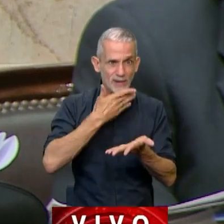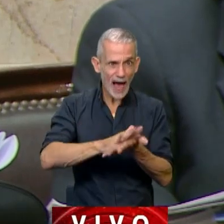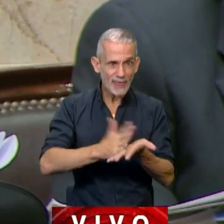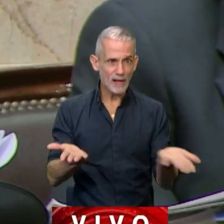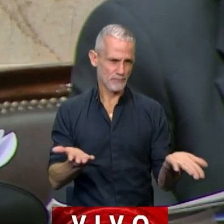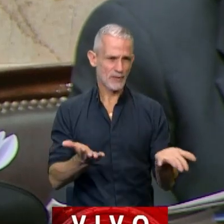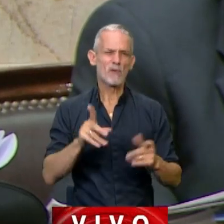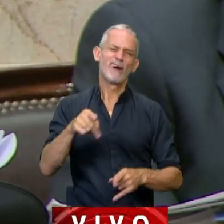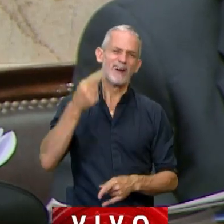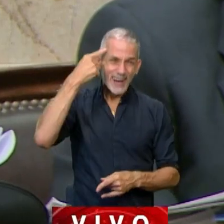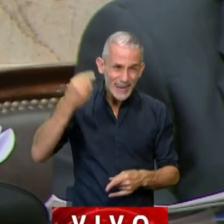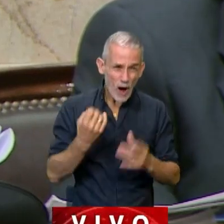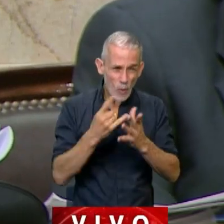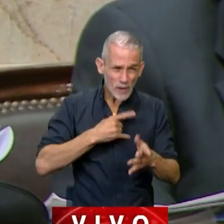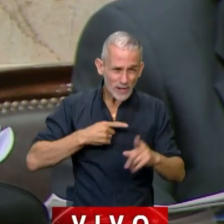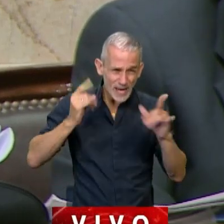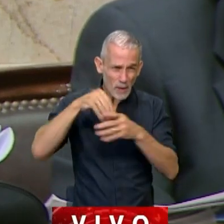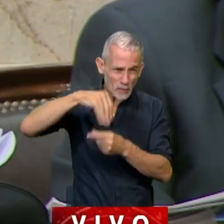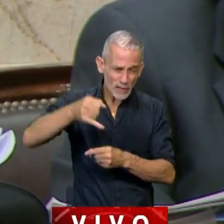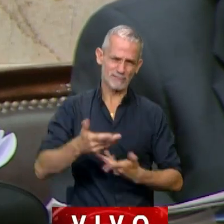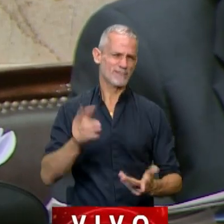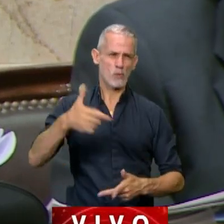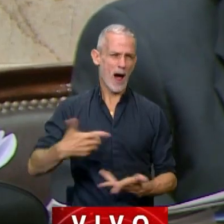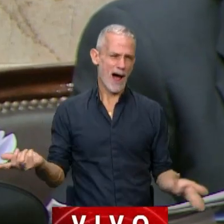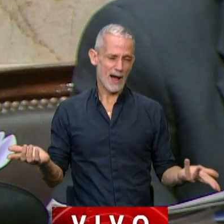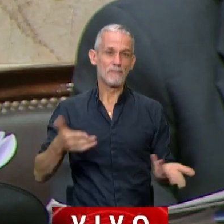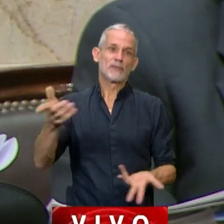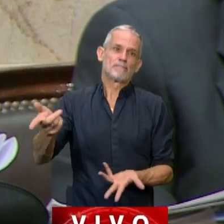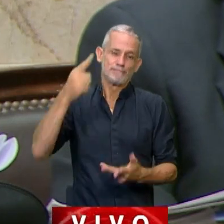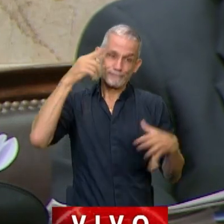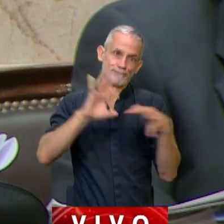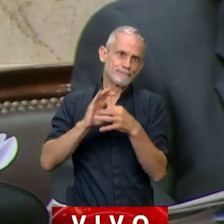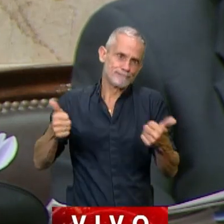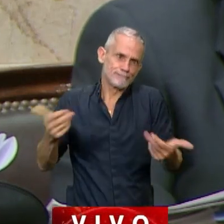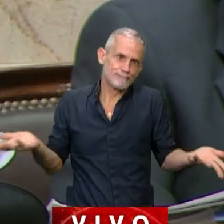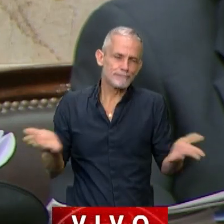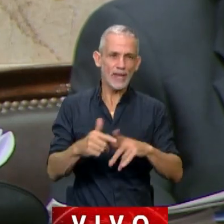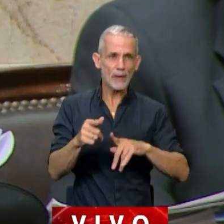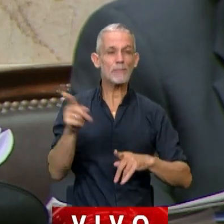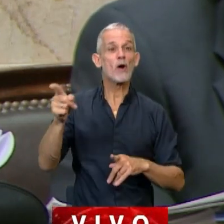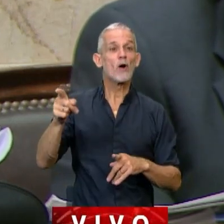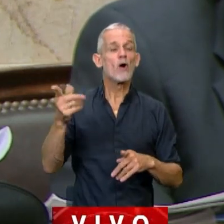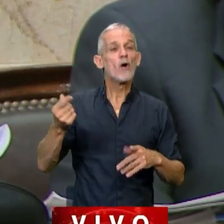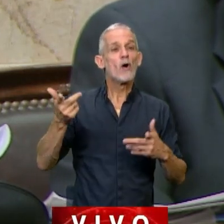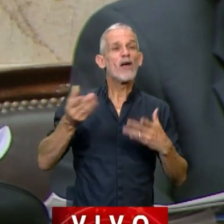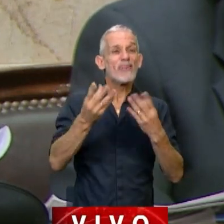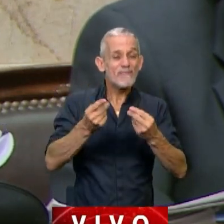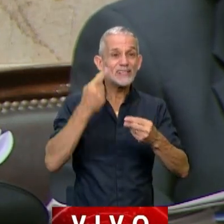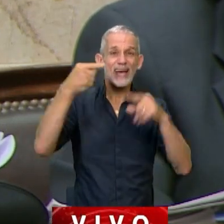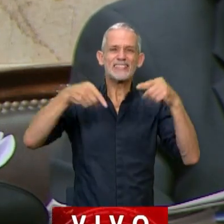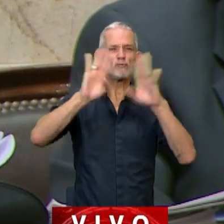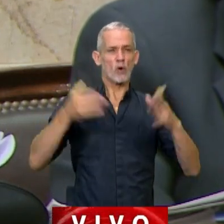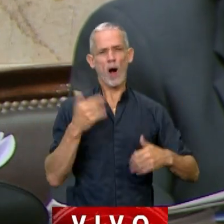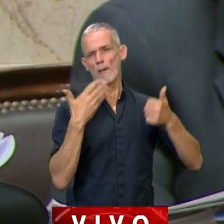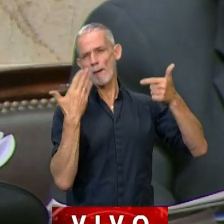que iban a querer que tengamos más universidades nacionales digo después de todos son coherentes lo que no es coherente es la defensa de las instituciones